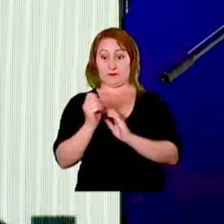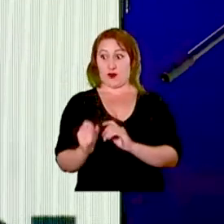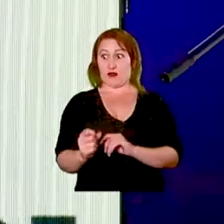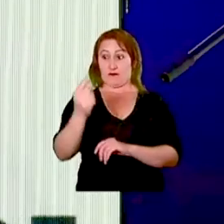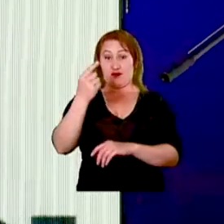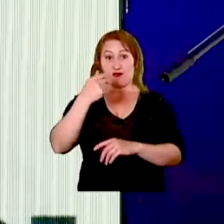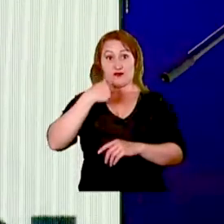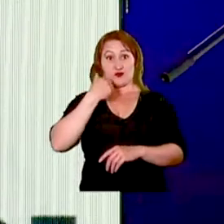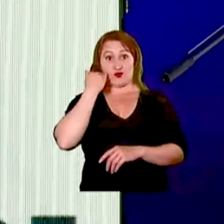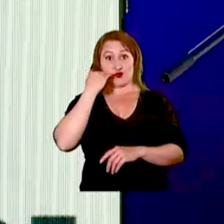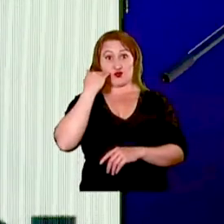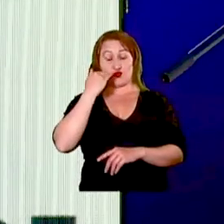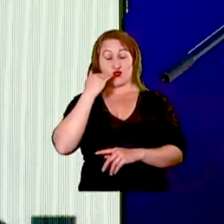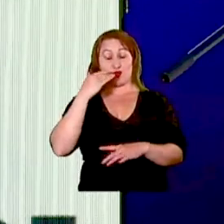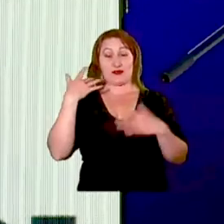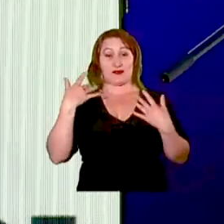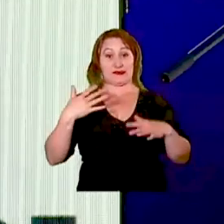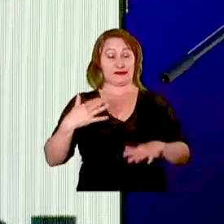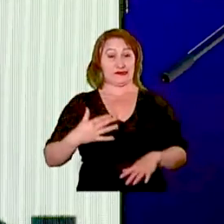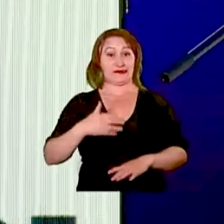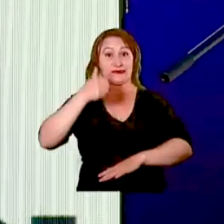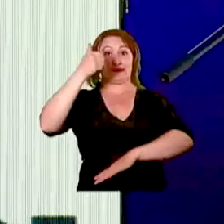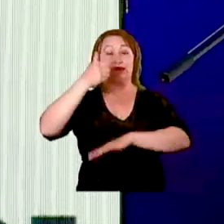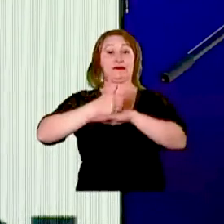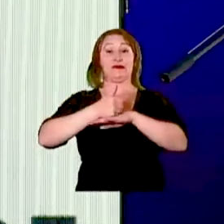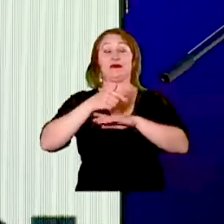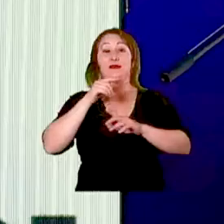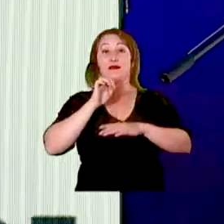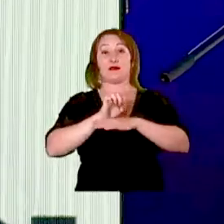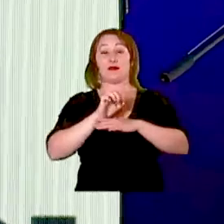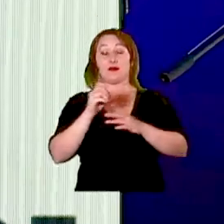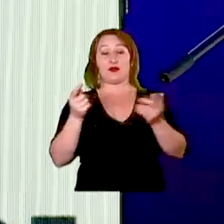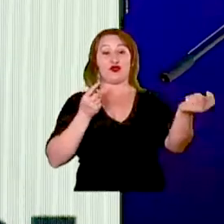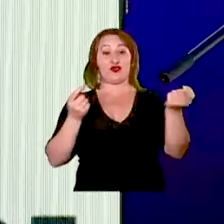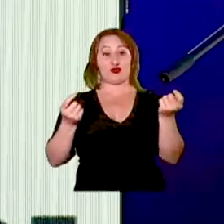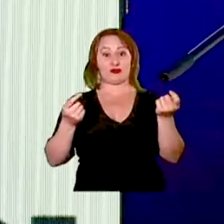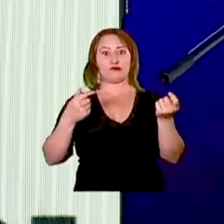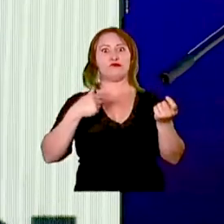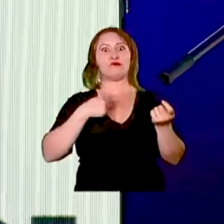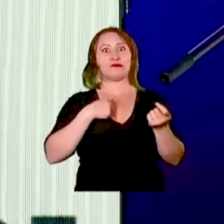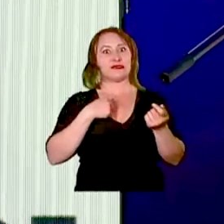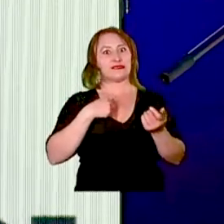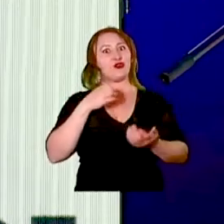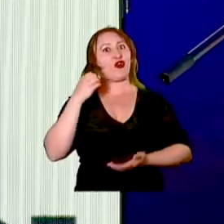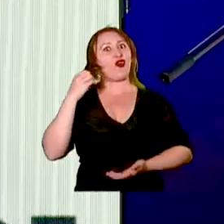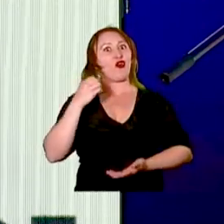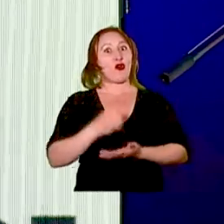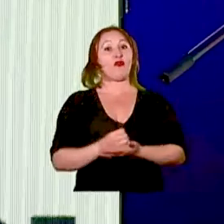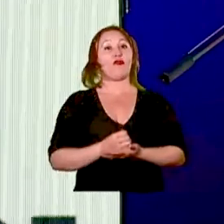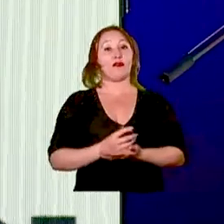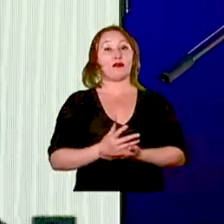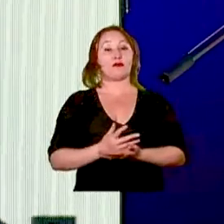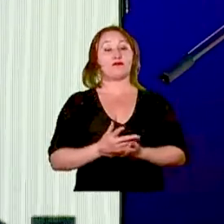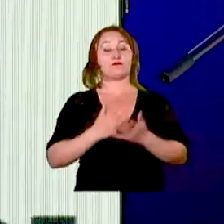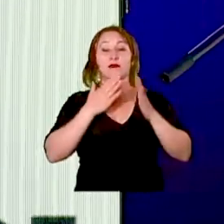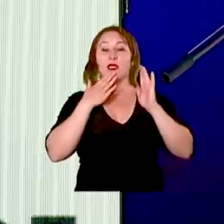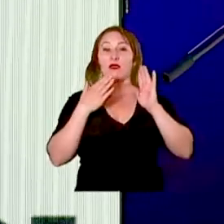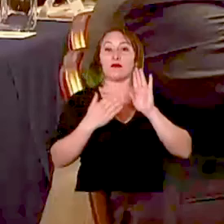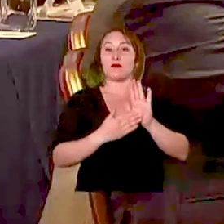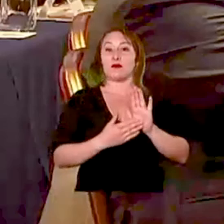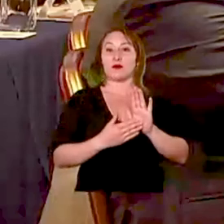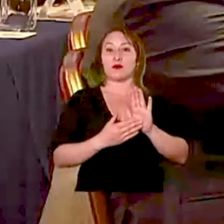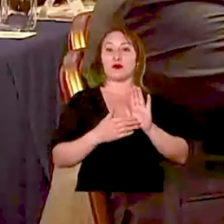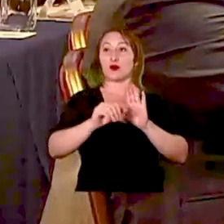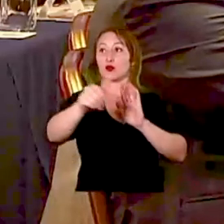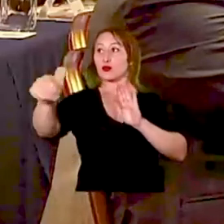mujer que llega a la cabeza de este ente de control me obliga a ser ejemplo